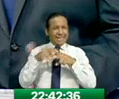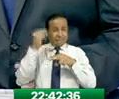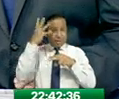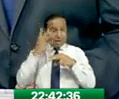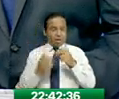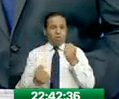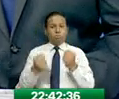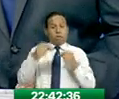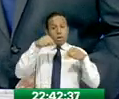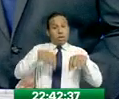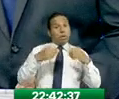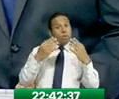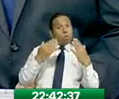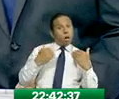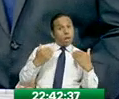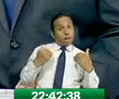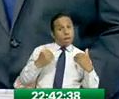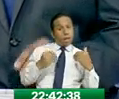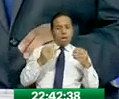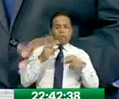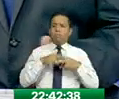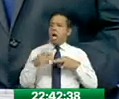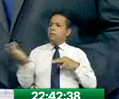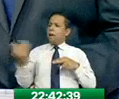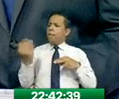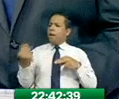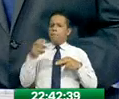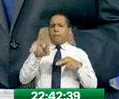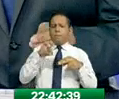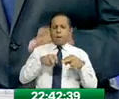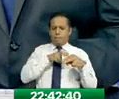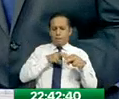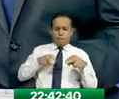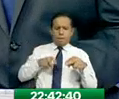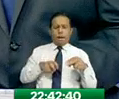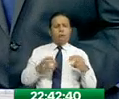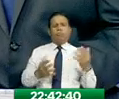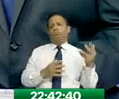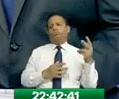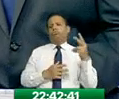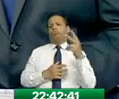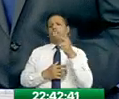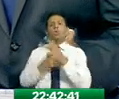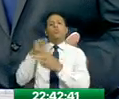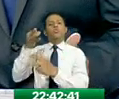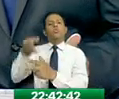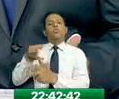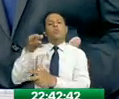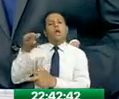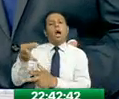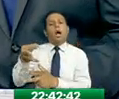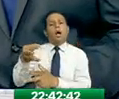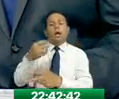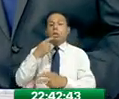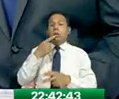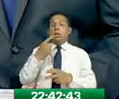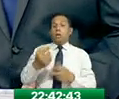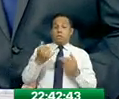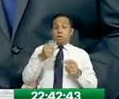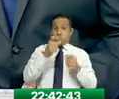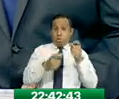Durán exponen sus argumentos por los cuales actualmente deben cobrar 25 centavos adicionales al precio original.